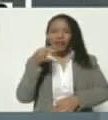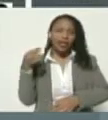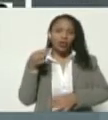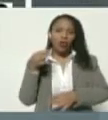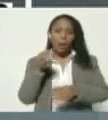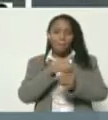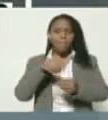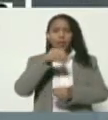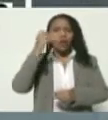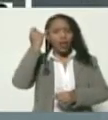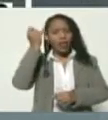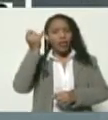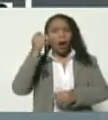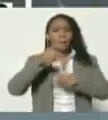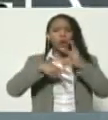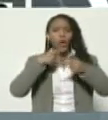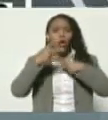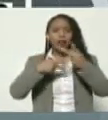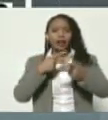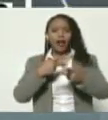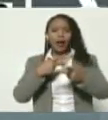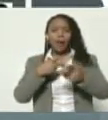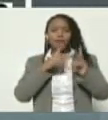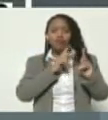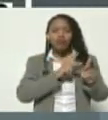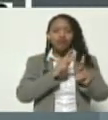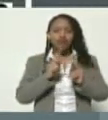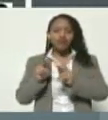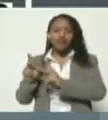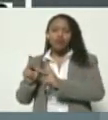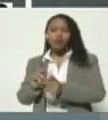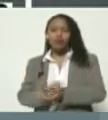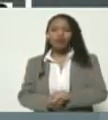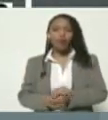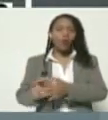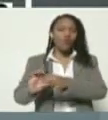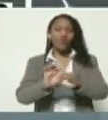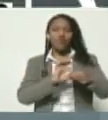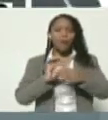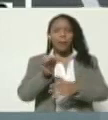espiritual, ideológica, política, programática,